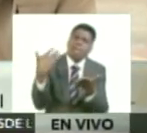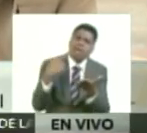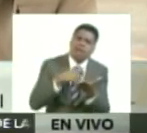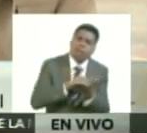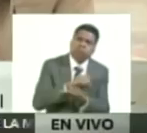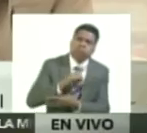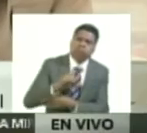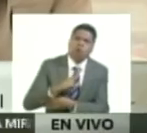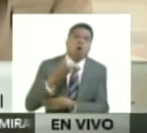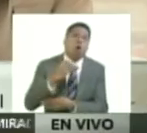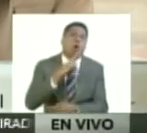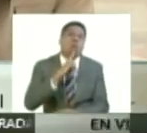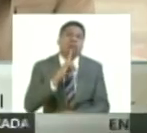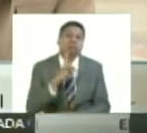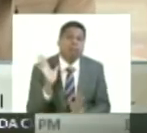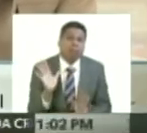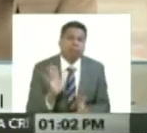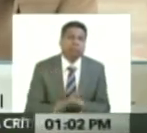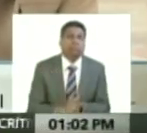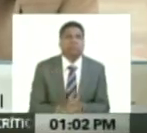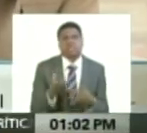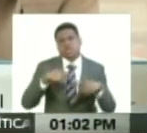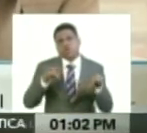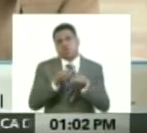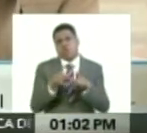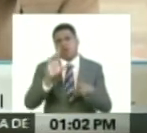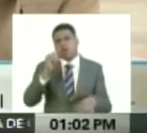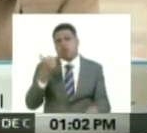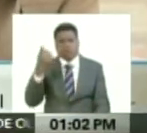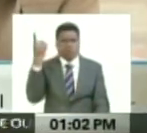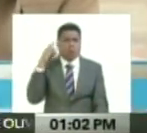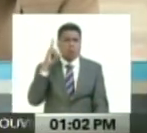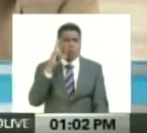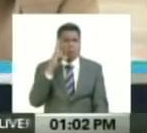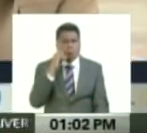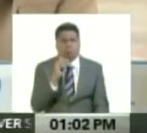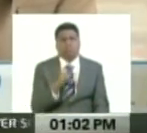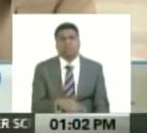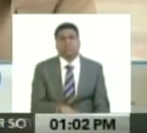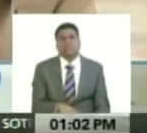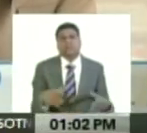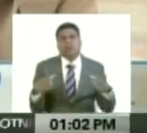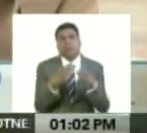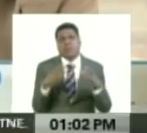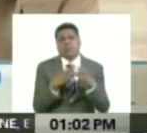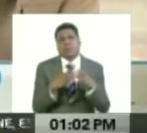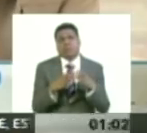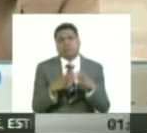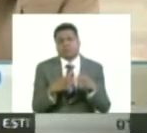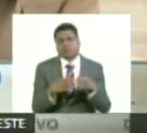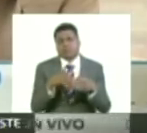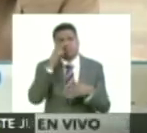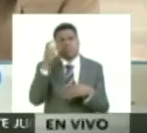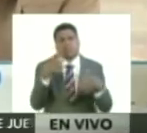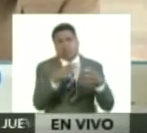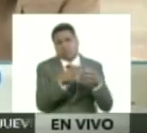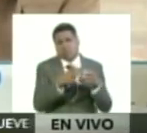cuando el señor Juan Carlos Caldera trató de extorsionar para buscar reuniones con el señor Capriles Radón, que es un empresario,